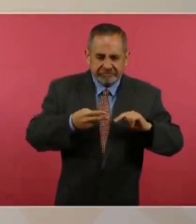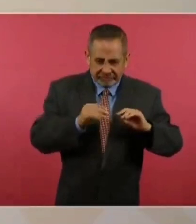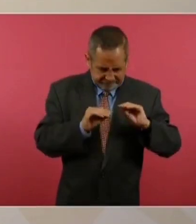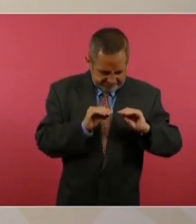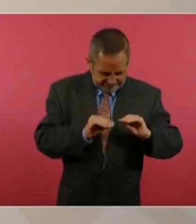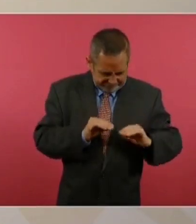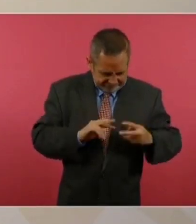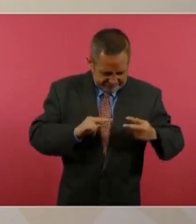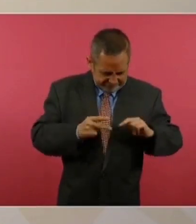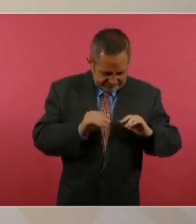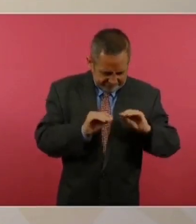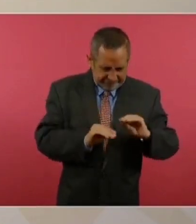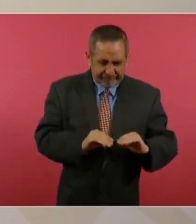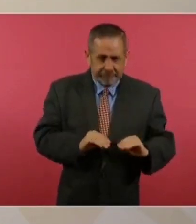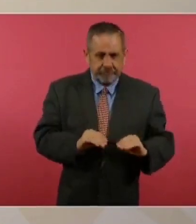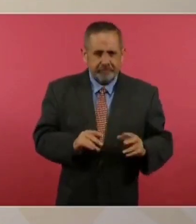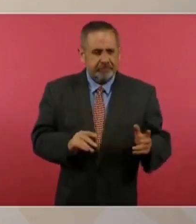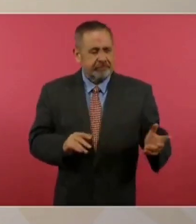lo que dije